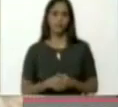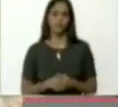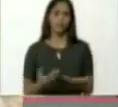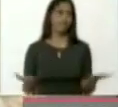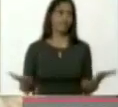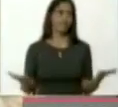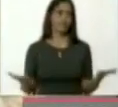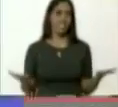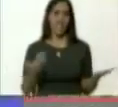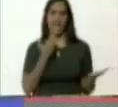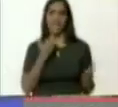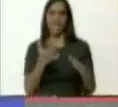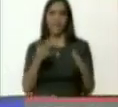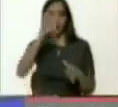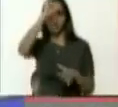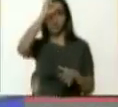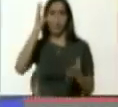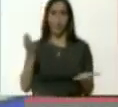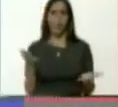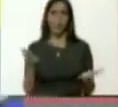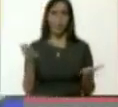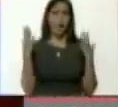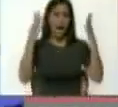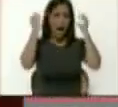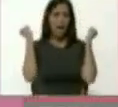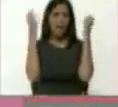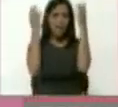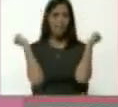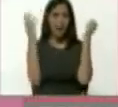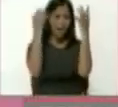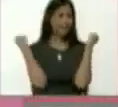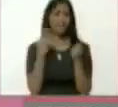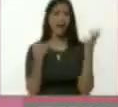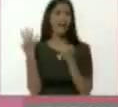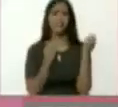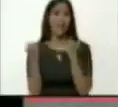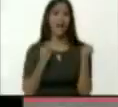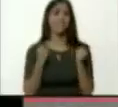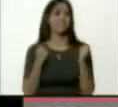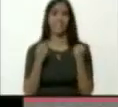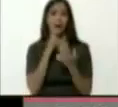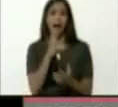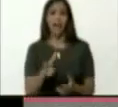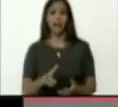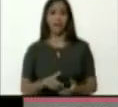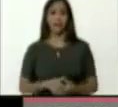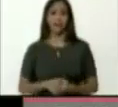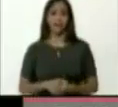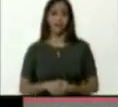Alguien ganó y no lo sabemos. ¡No, no! ¡Ay, ay, ay! ¡Qué desgracia!